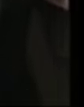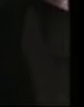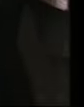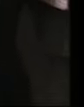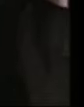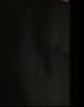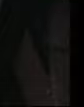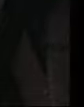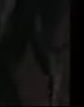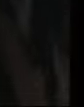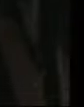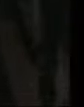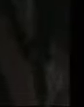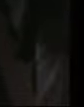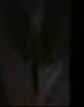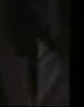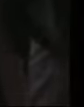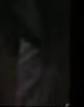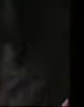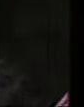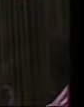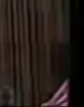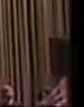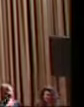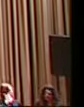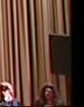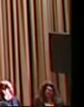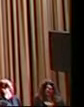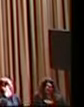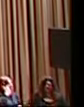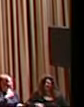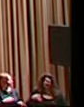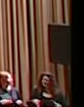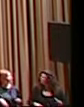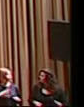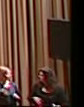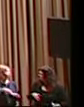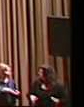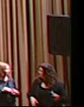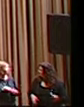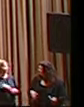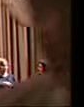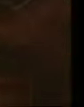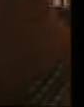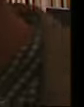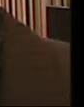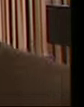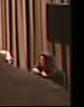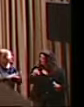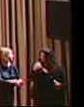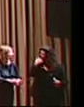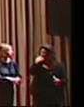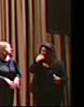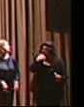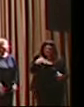Estaríamos hablando después de la medalla de oro al mérito por la ciudad de Granada. Y también se va a entregar la Granada de Oro a las tres